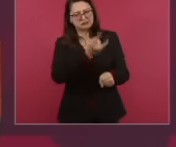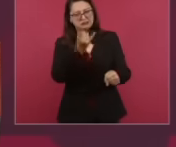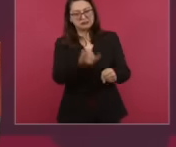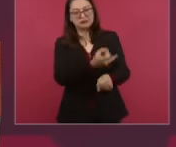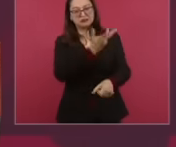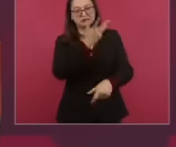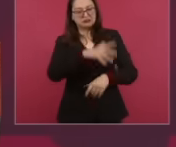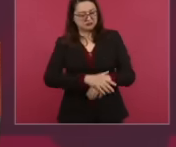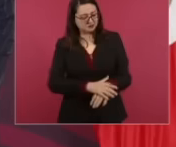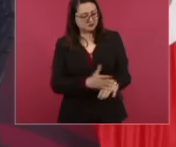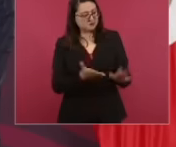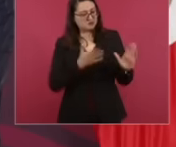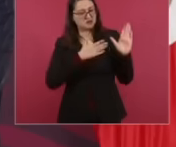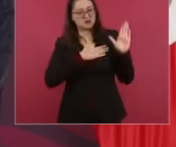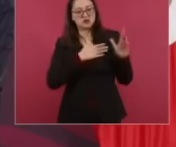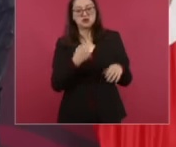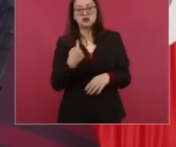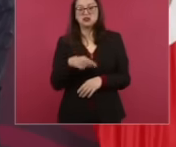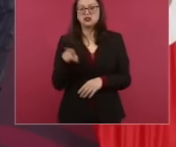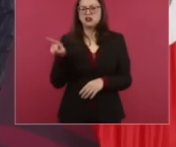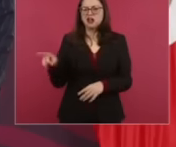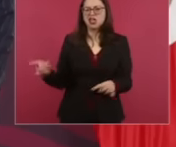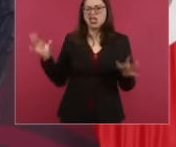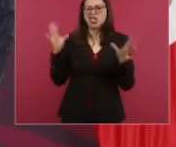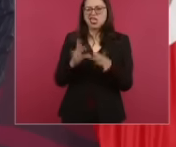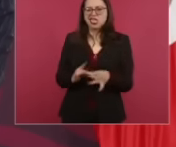el compromiso y se